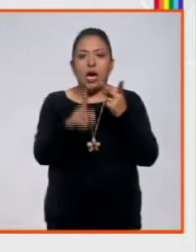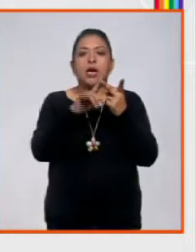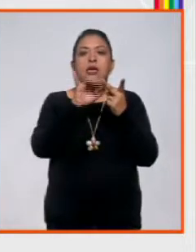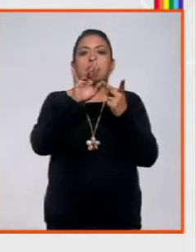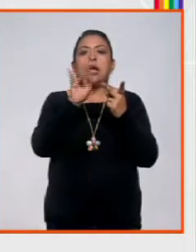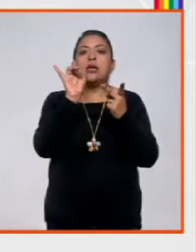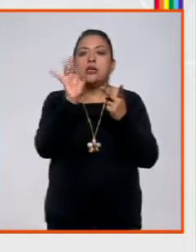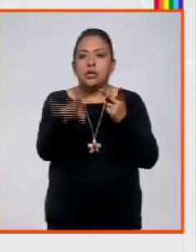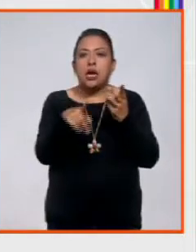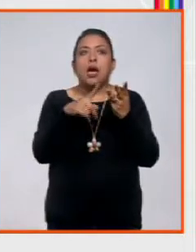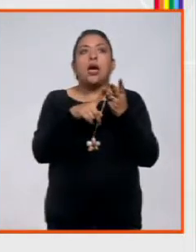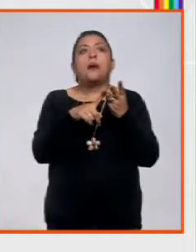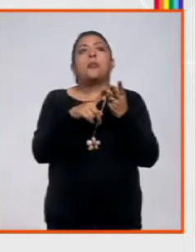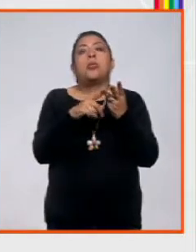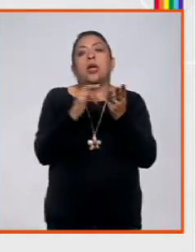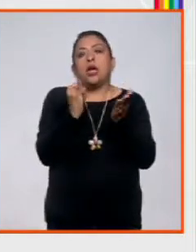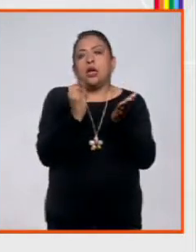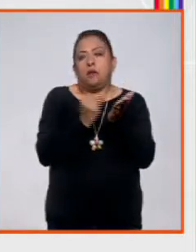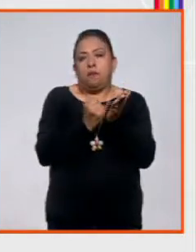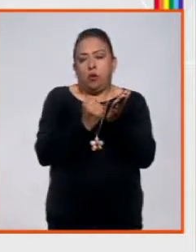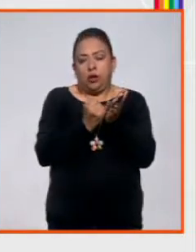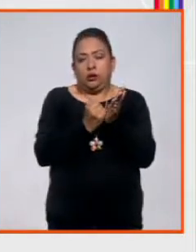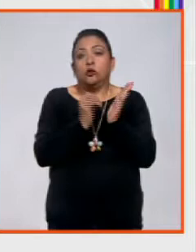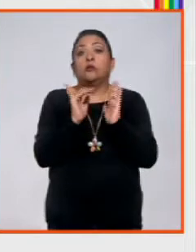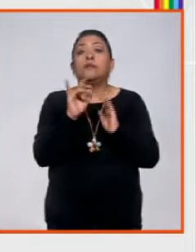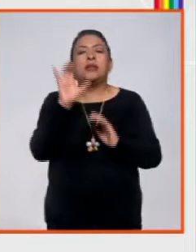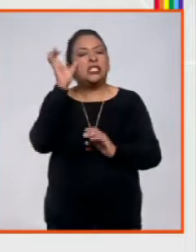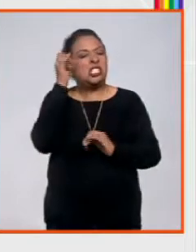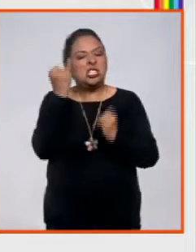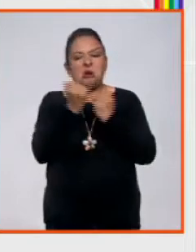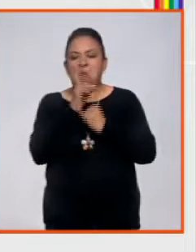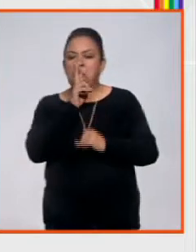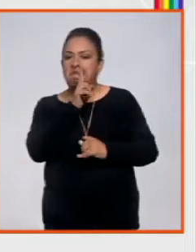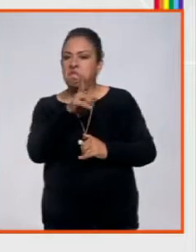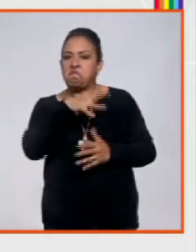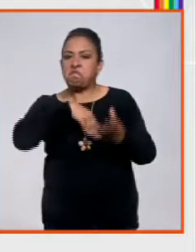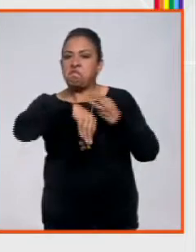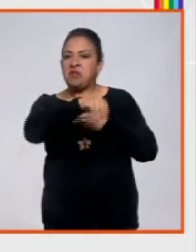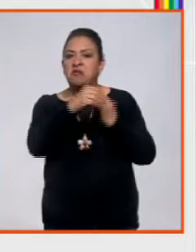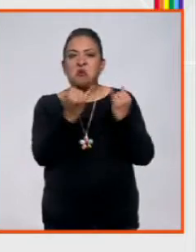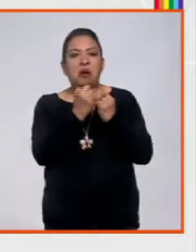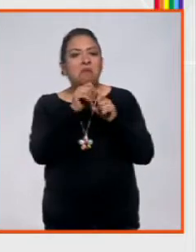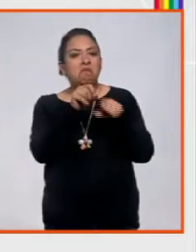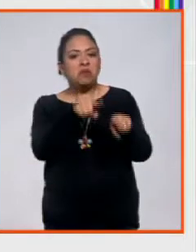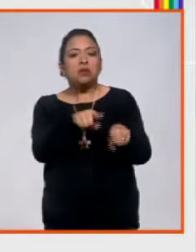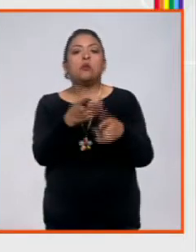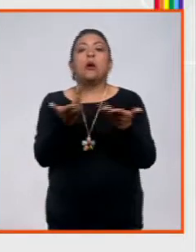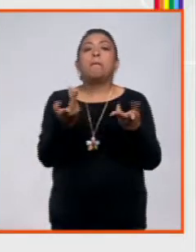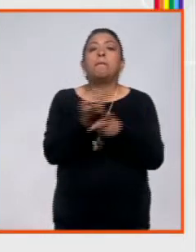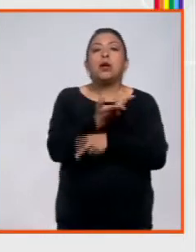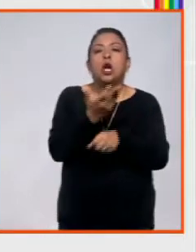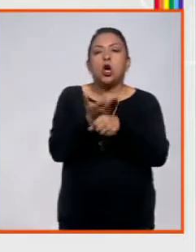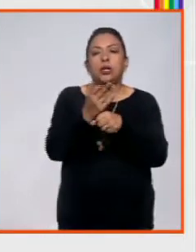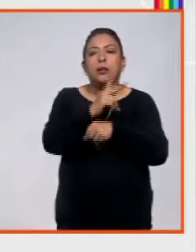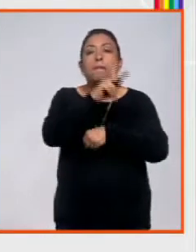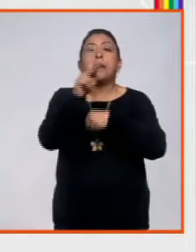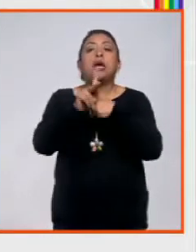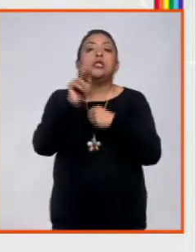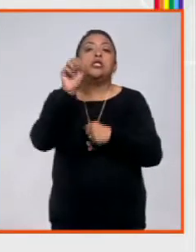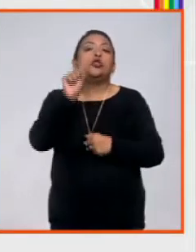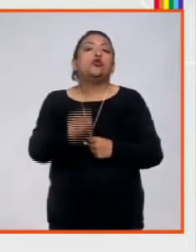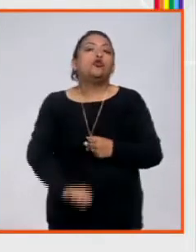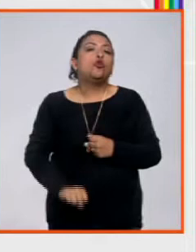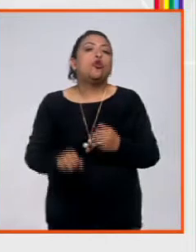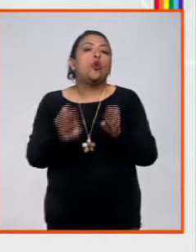los aranceles bueno y china está contestando de la misma manera como quedamos como está ahorita la relación con los países del sur de